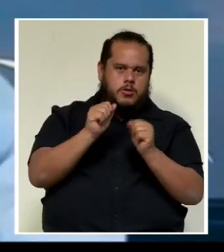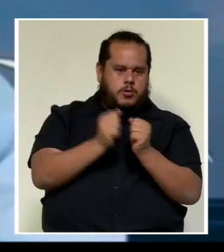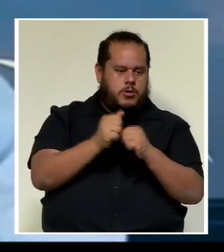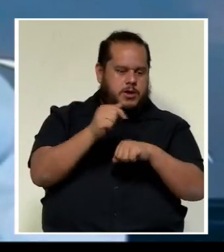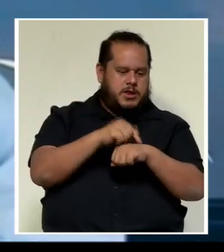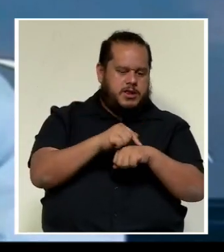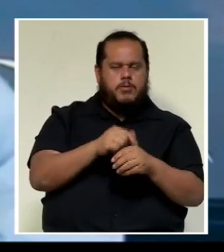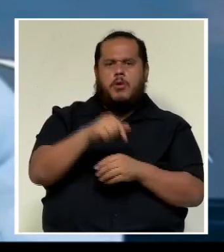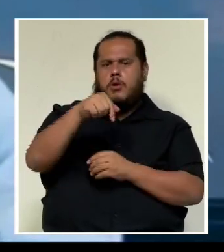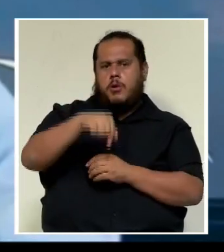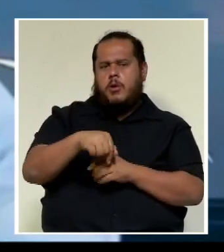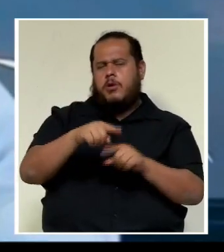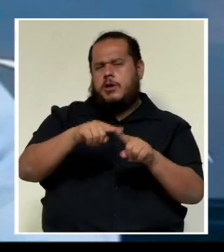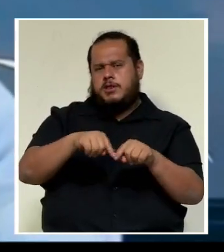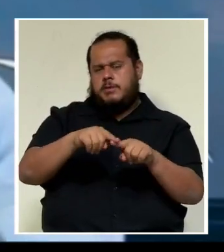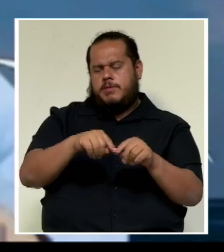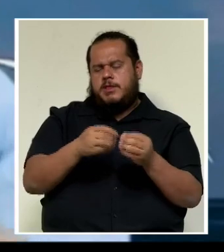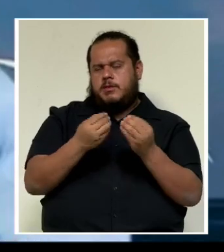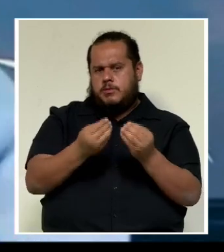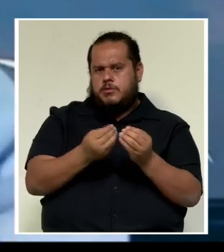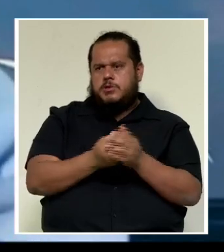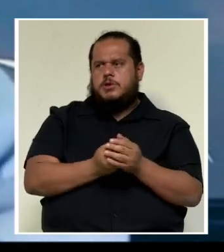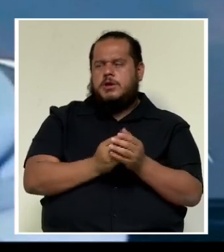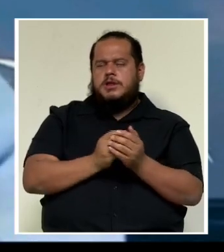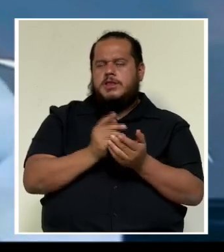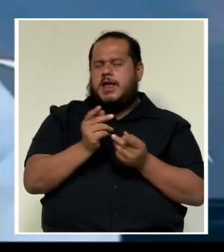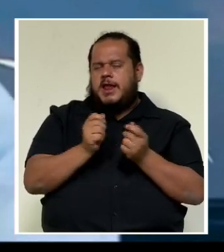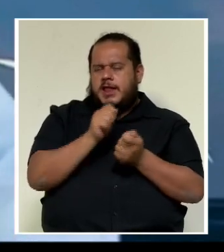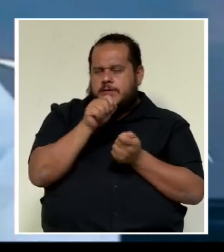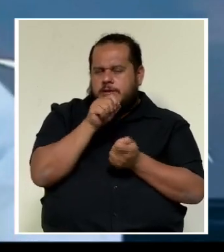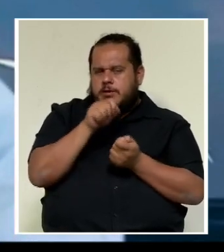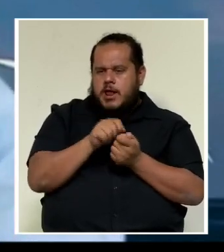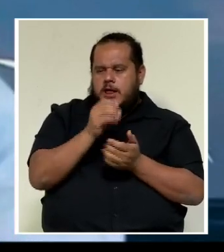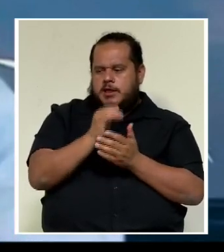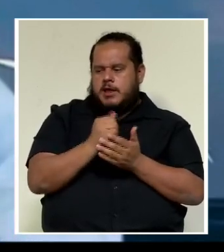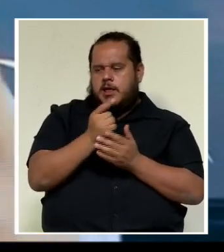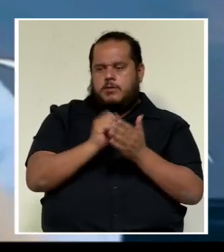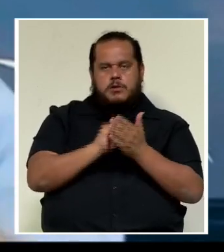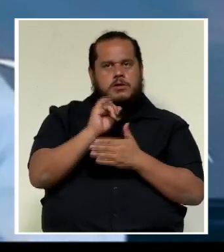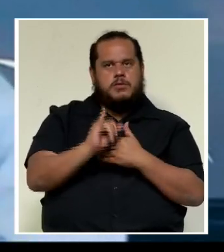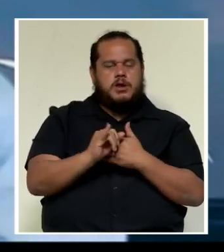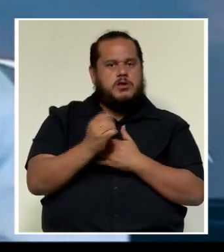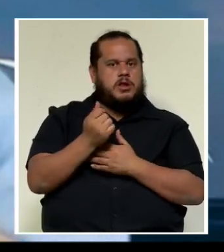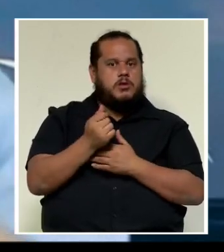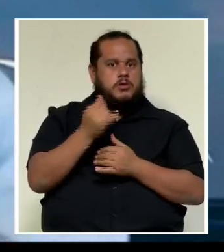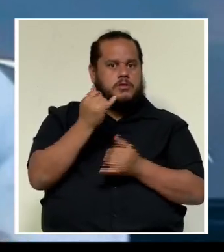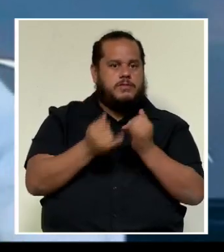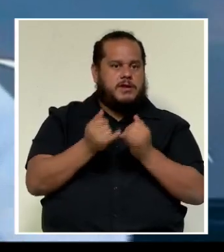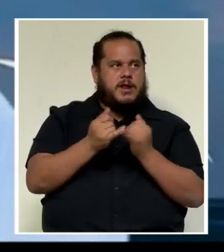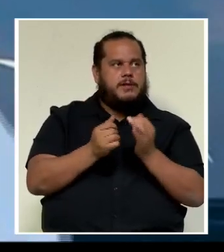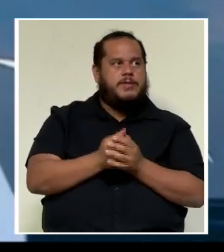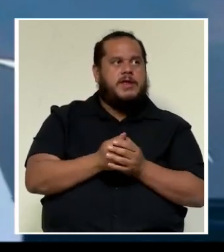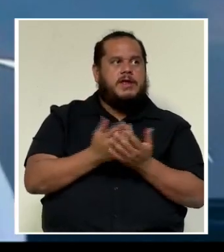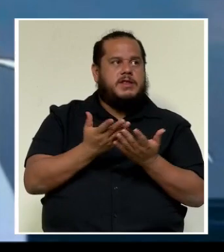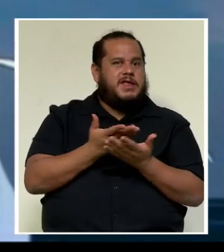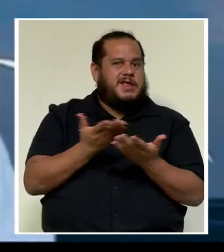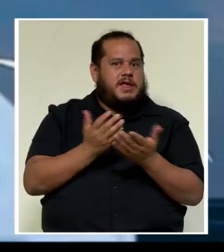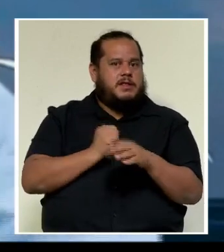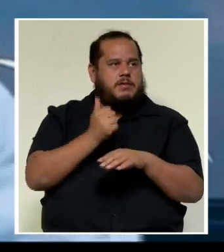por hoy, pues depende mucho de las particularidades de cada uno de los proyectos, el costo final de lo que se vaya a